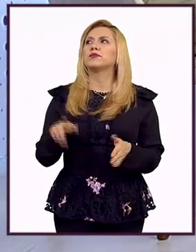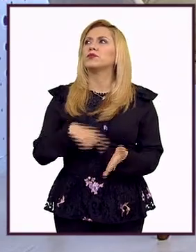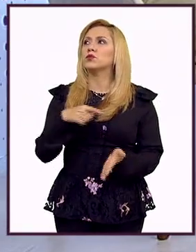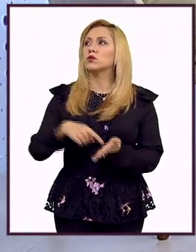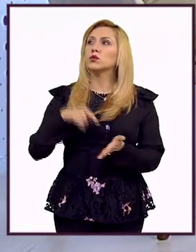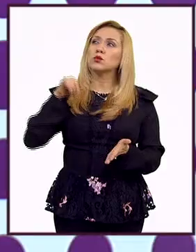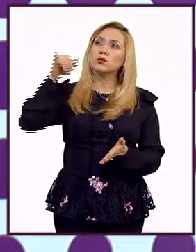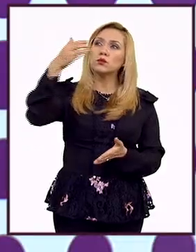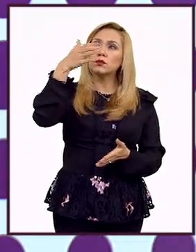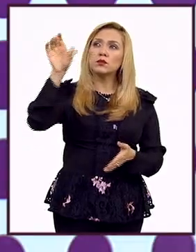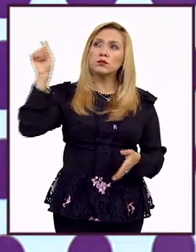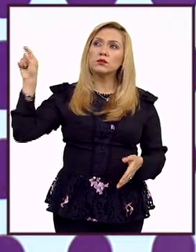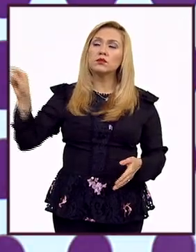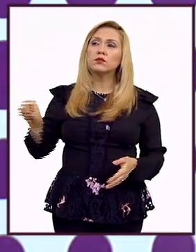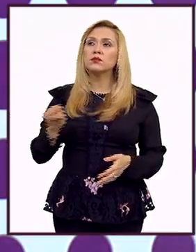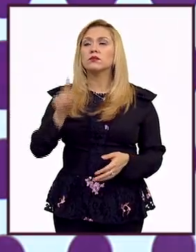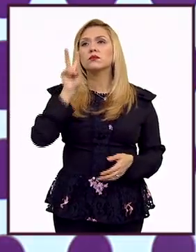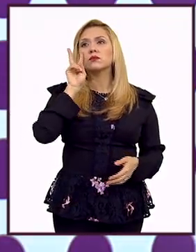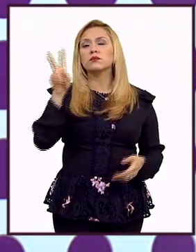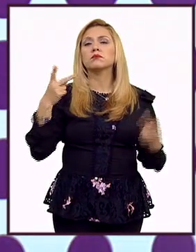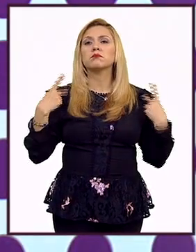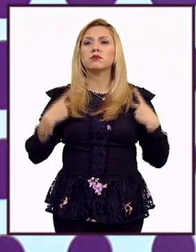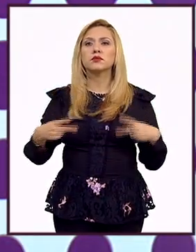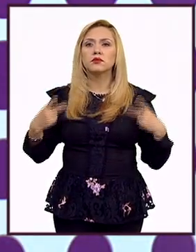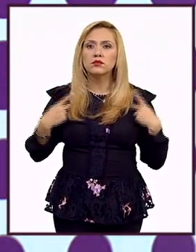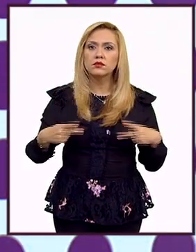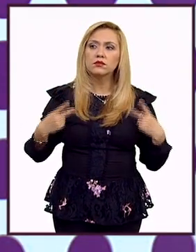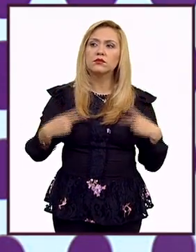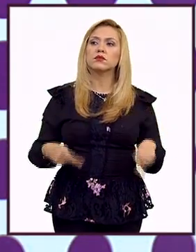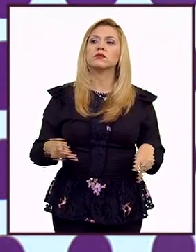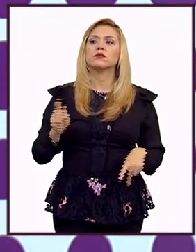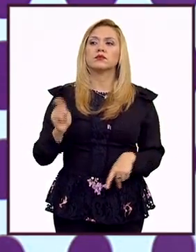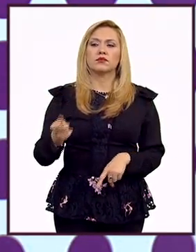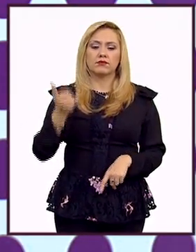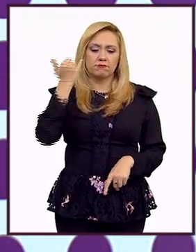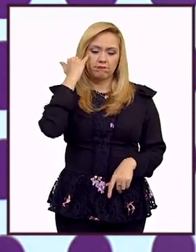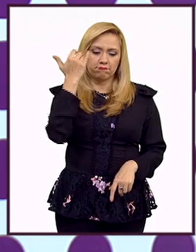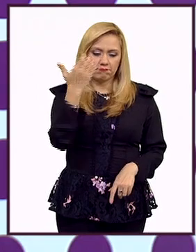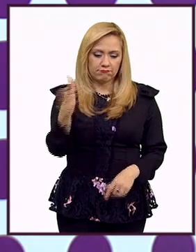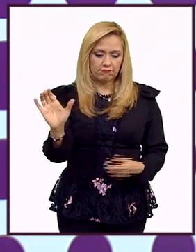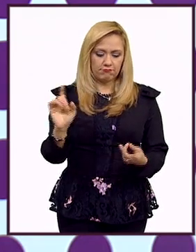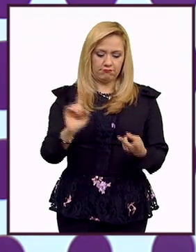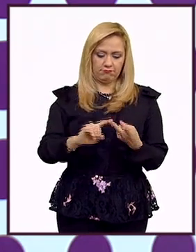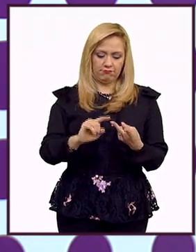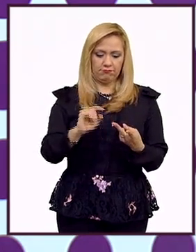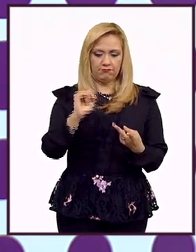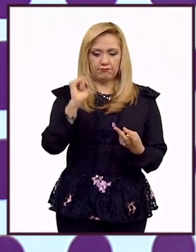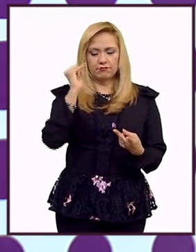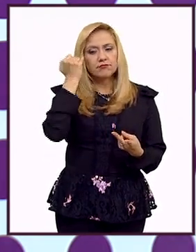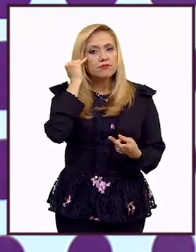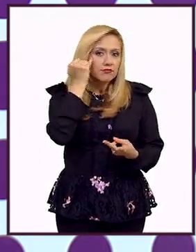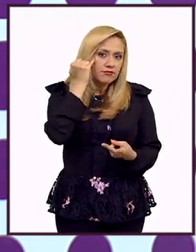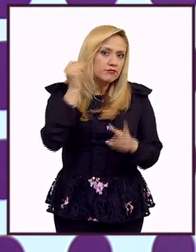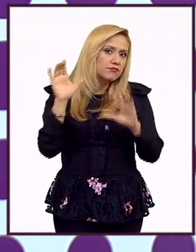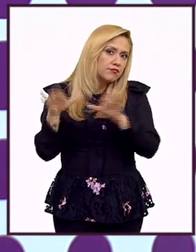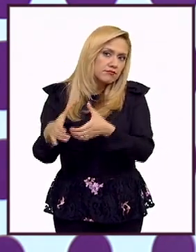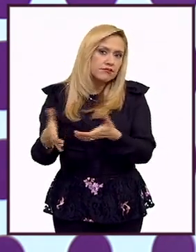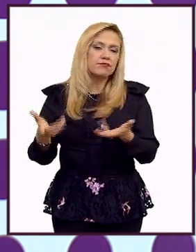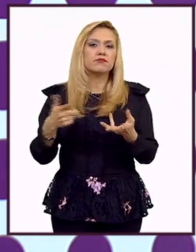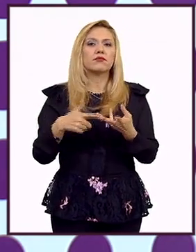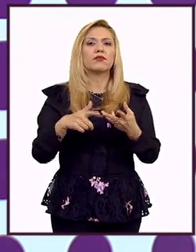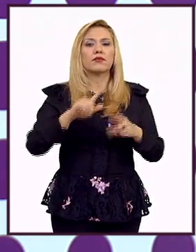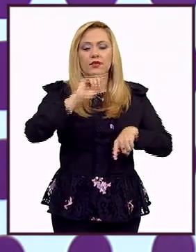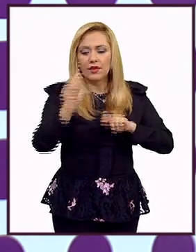rurales encontramos pues a las personas que se les ha identificado como campesinos, indígenas, agricultores, a